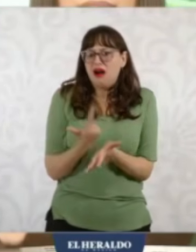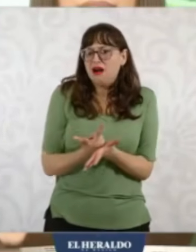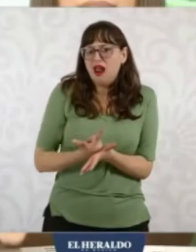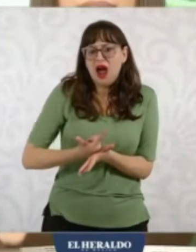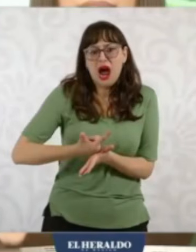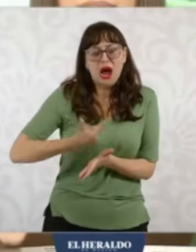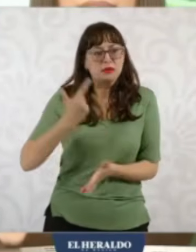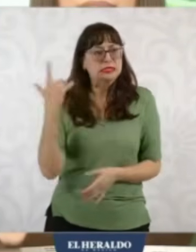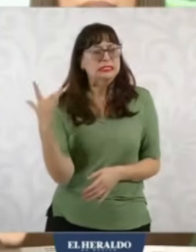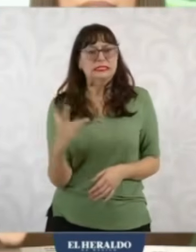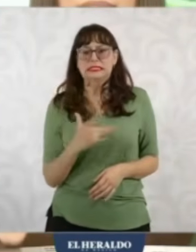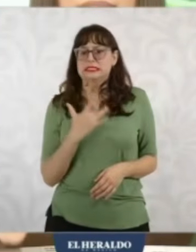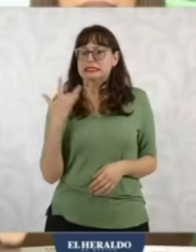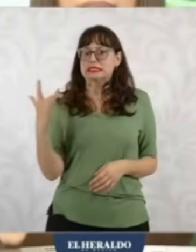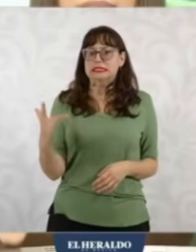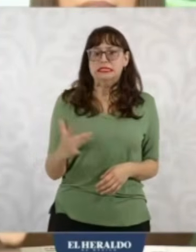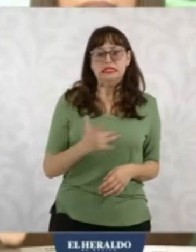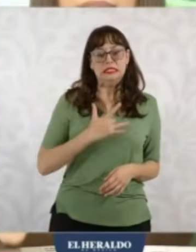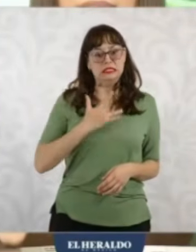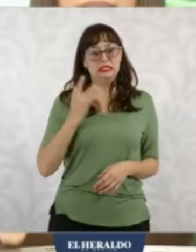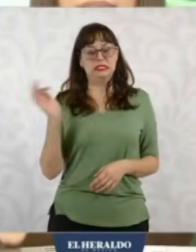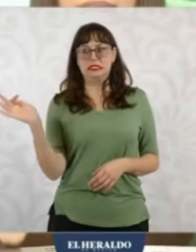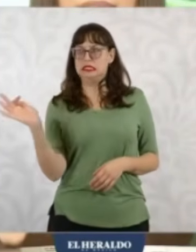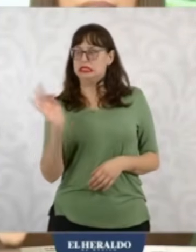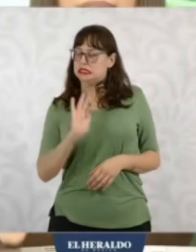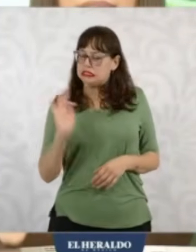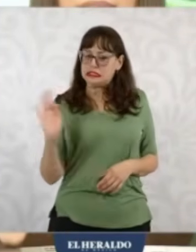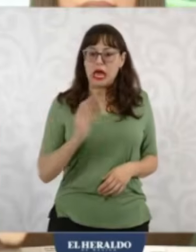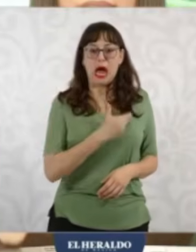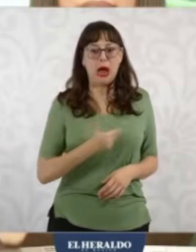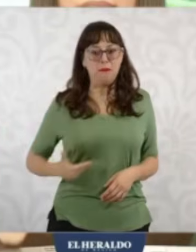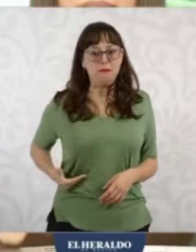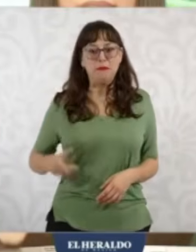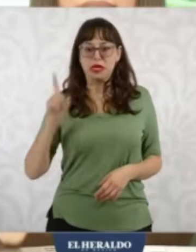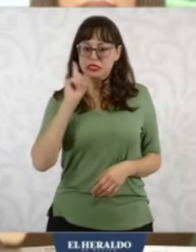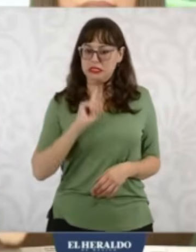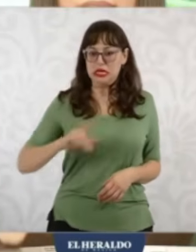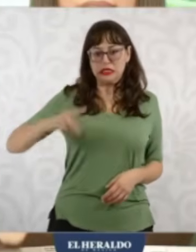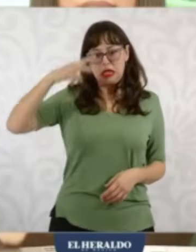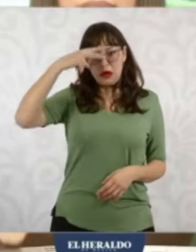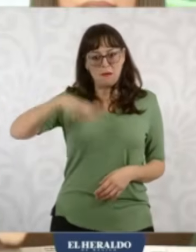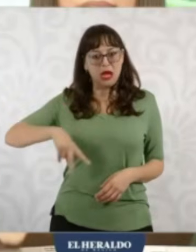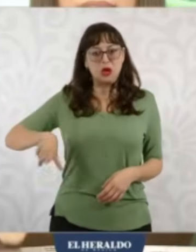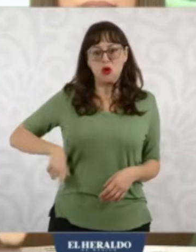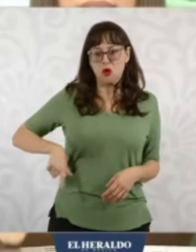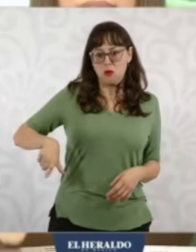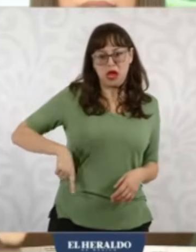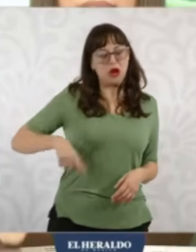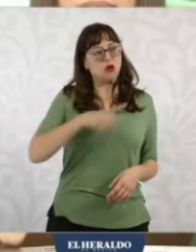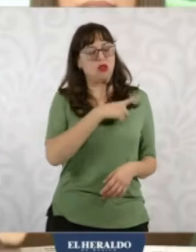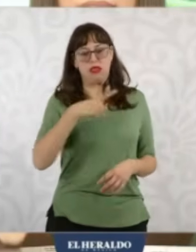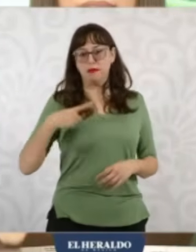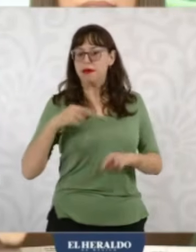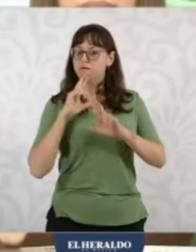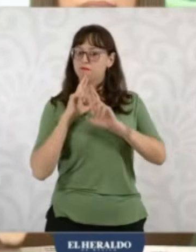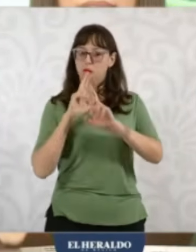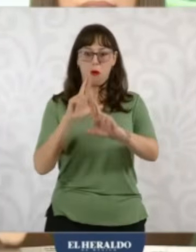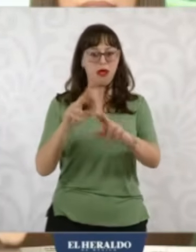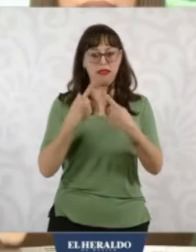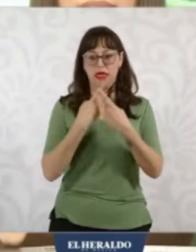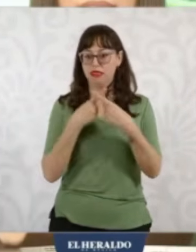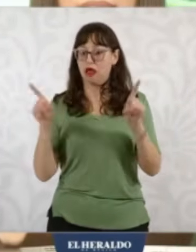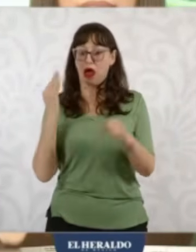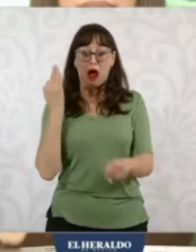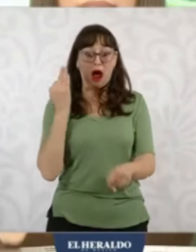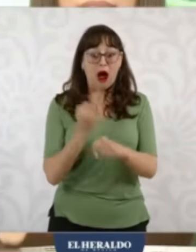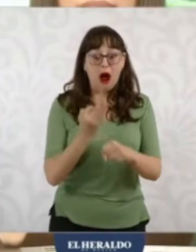de causar otro tipo de respuesta por parte del gobierno mexicano. Creo que es el peor momento que